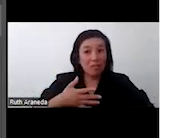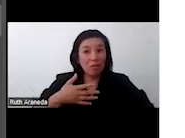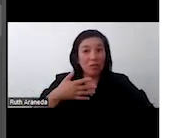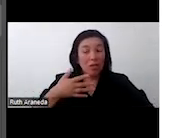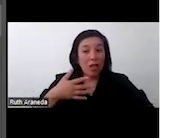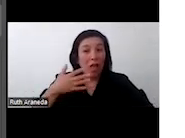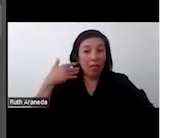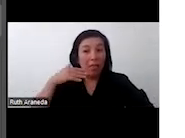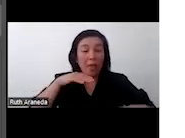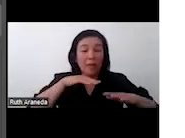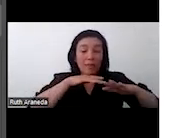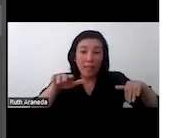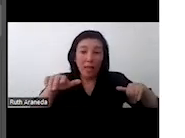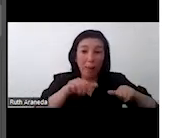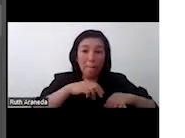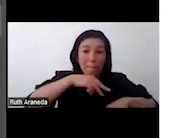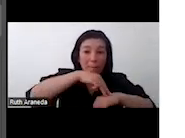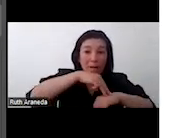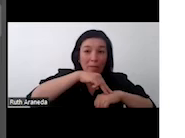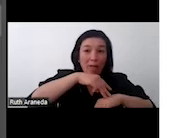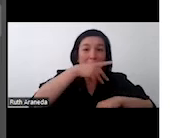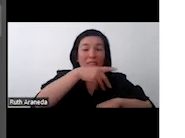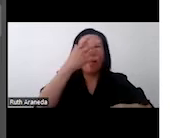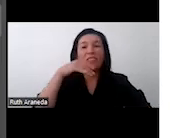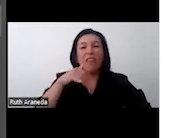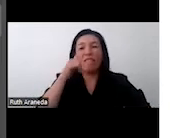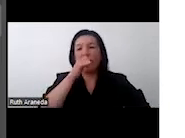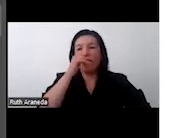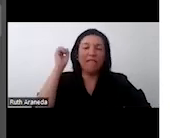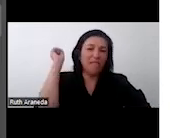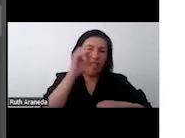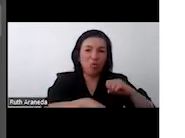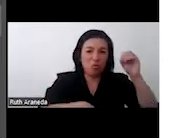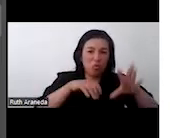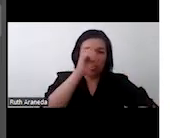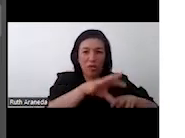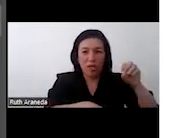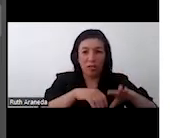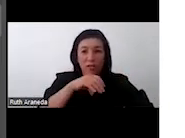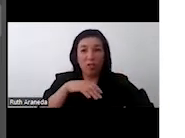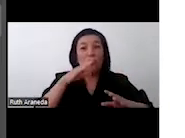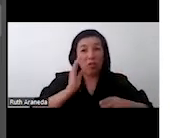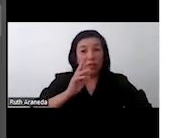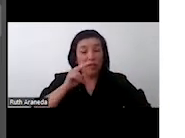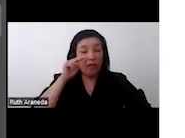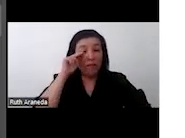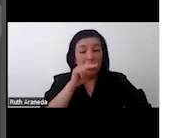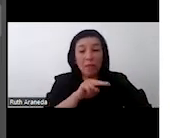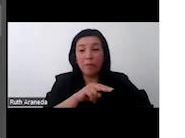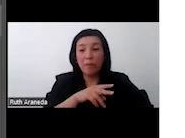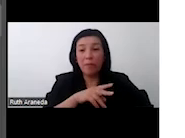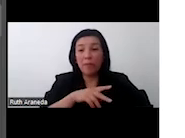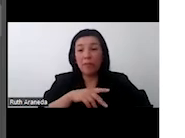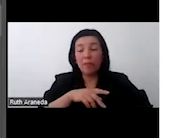el borde del Marga Marga se instaló un parque de basuras, también el trabajo que aún se puede ver esporádicamente, ya